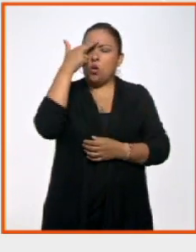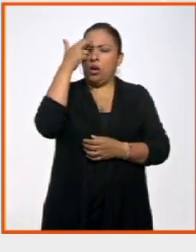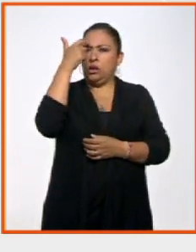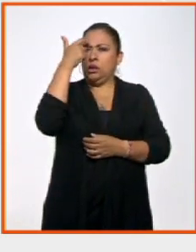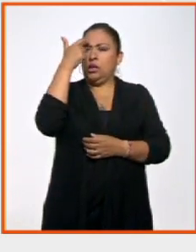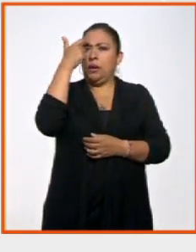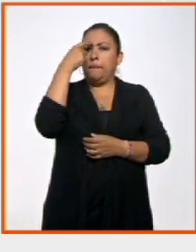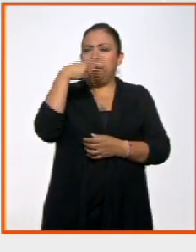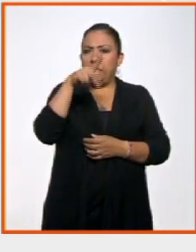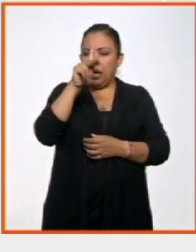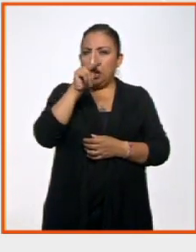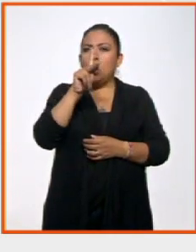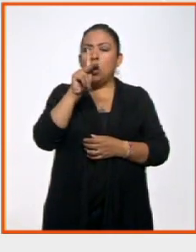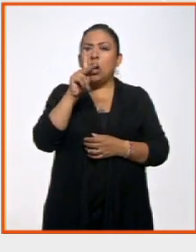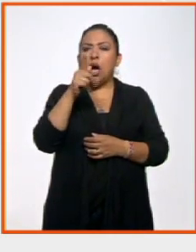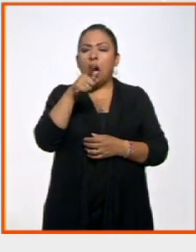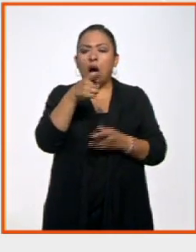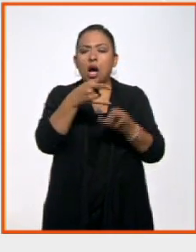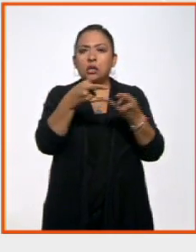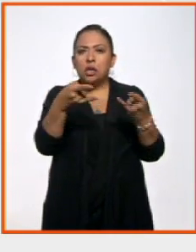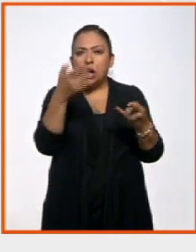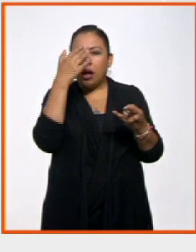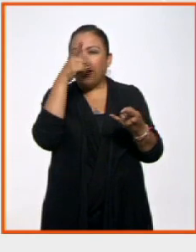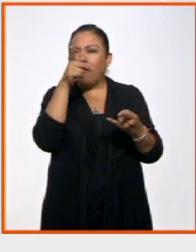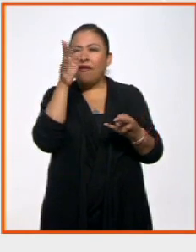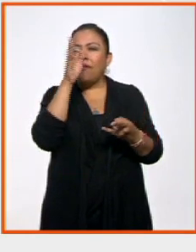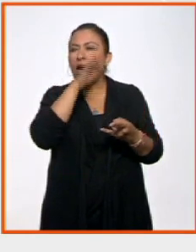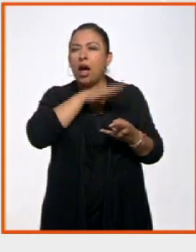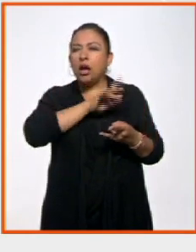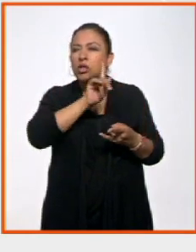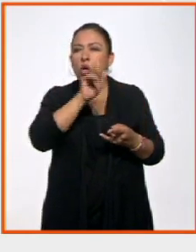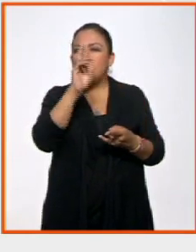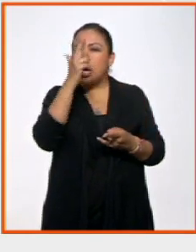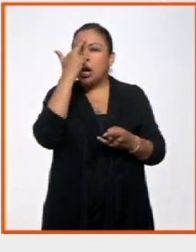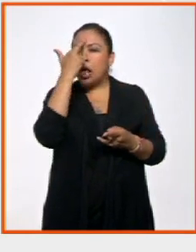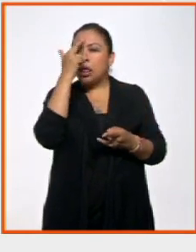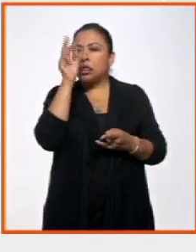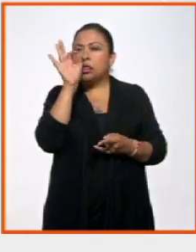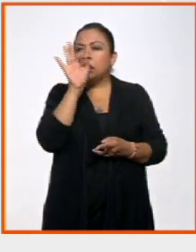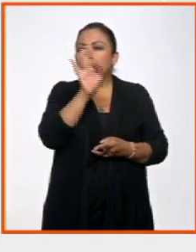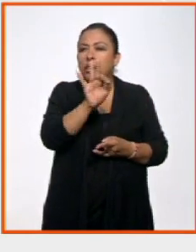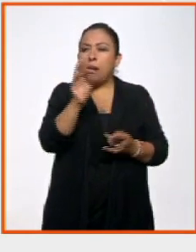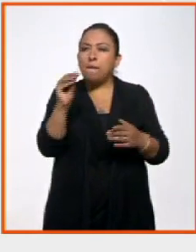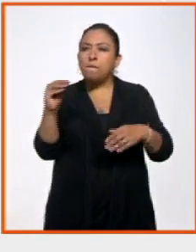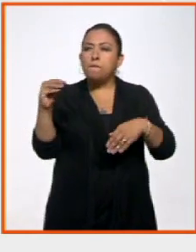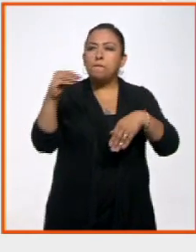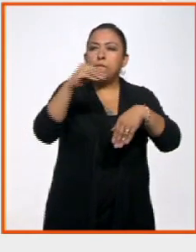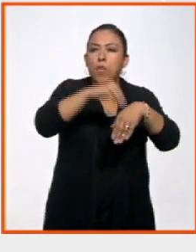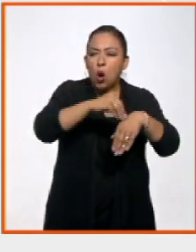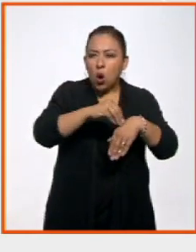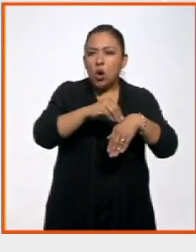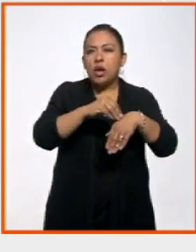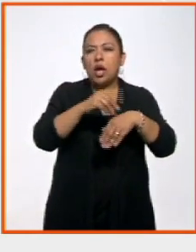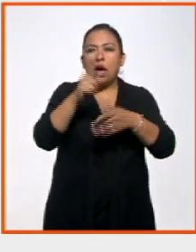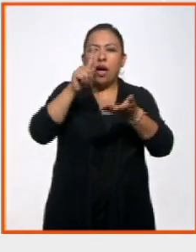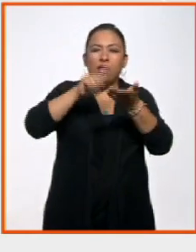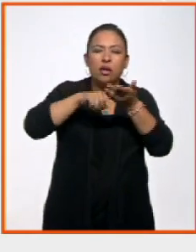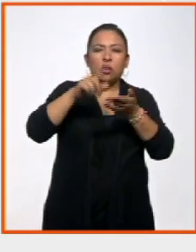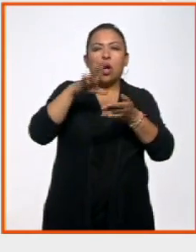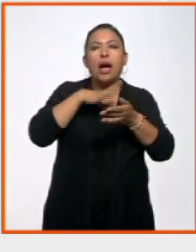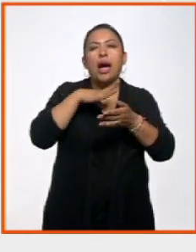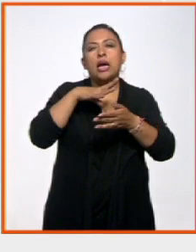queda claro al conocer la historia que ese recuerdo es falso porque se trata de un recuerdo que fue implantado mediante una